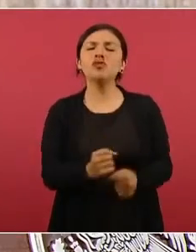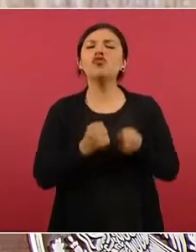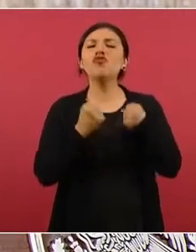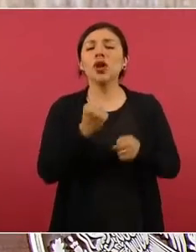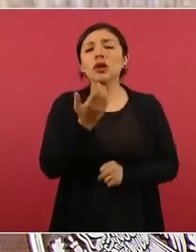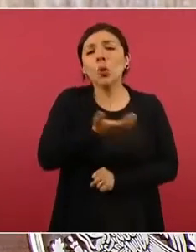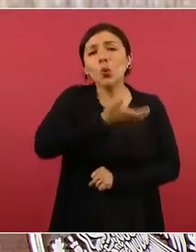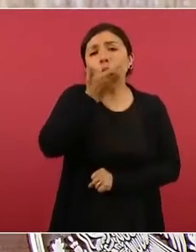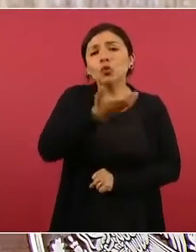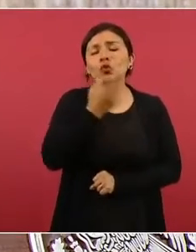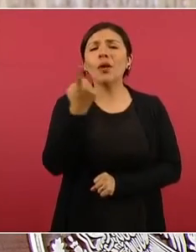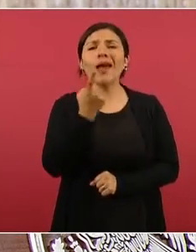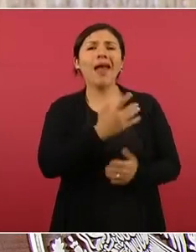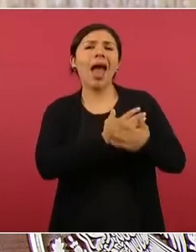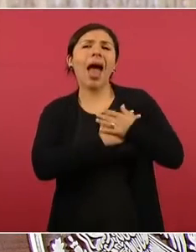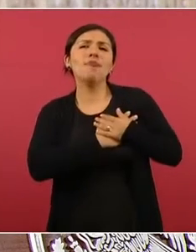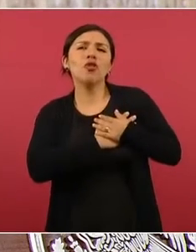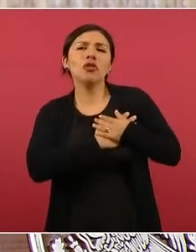amor.